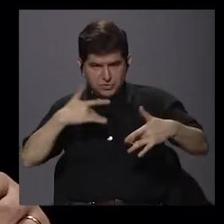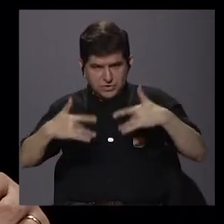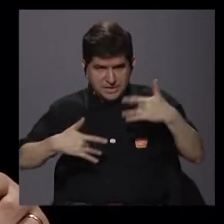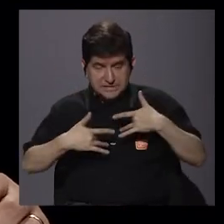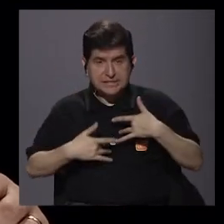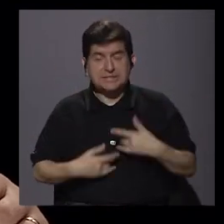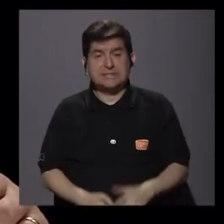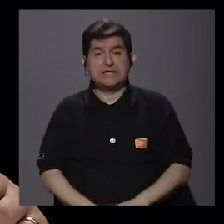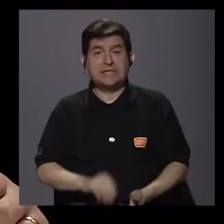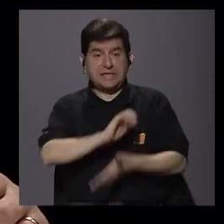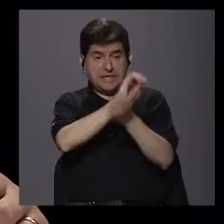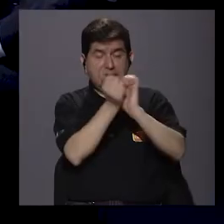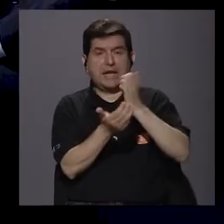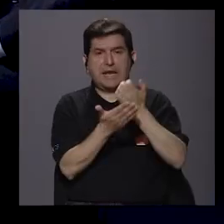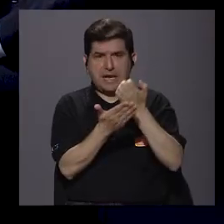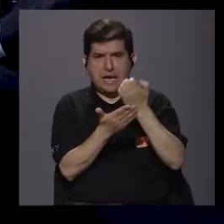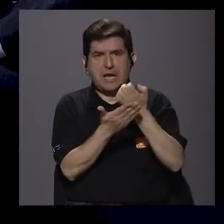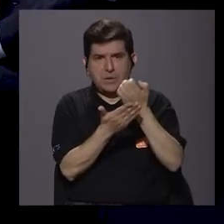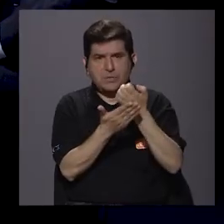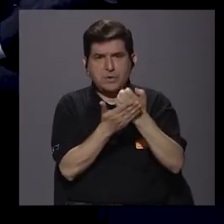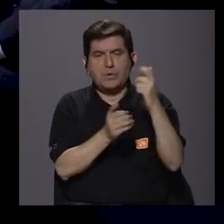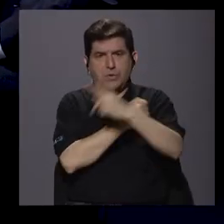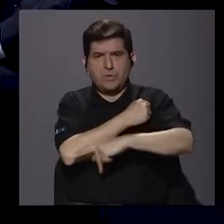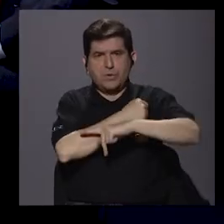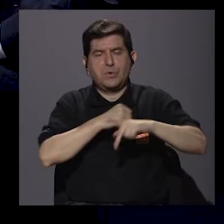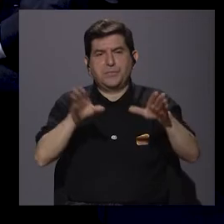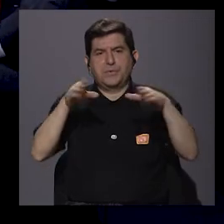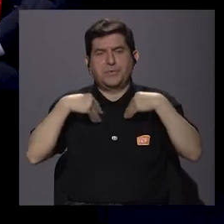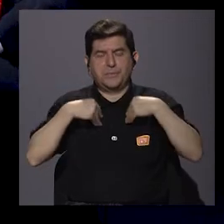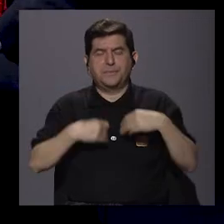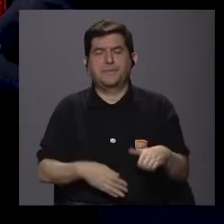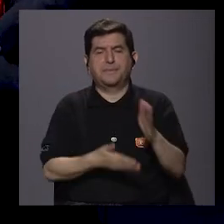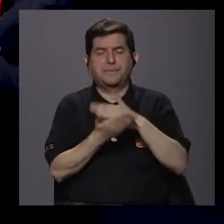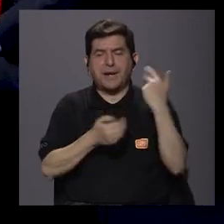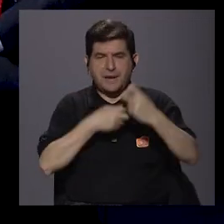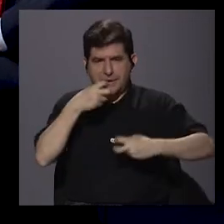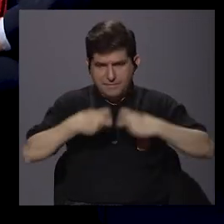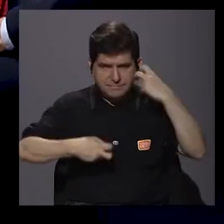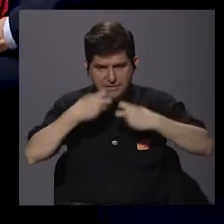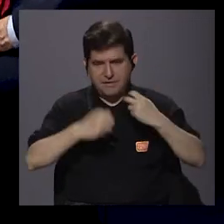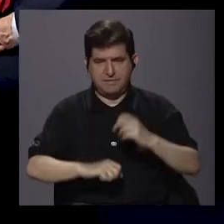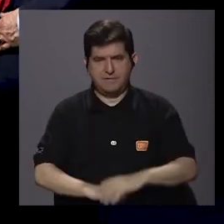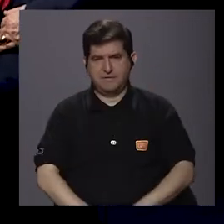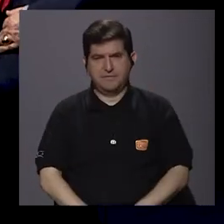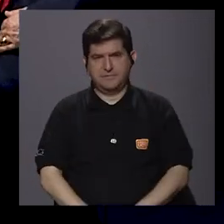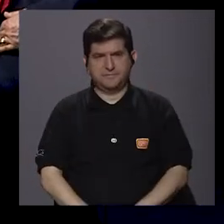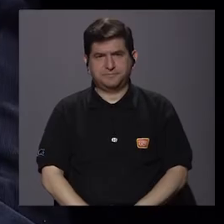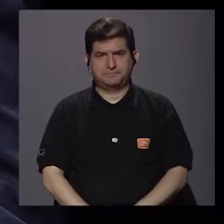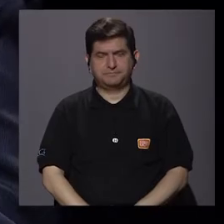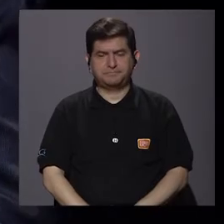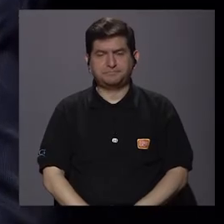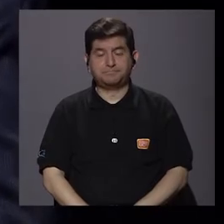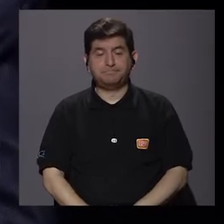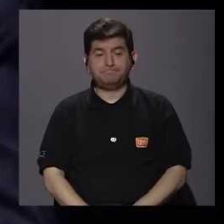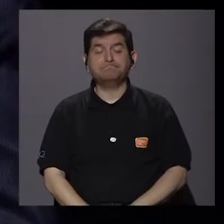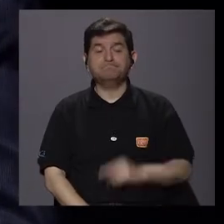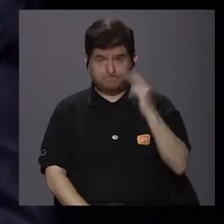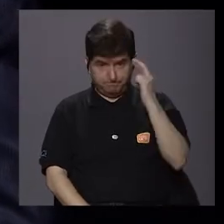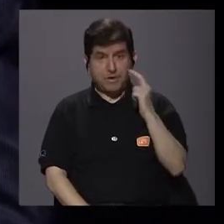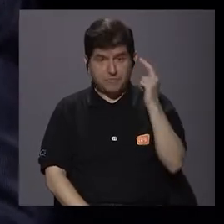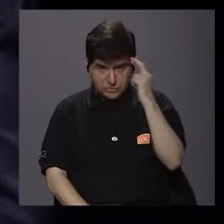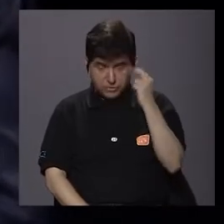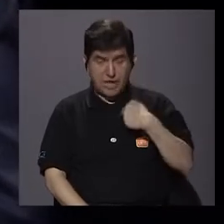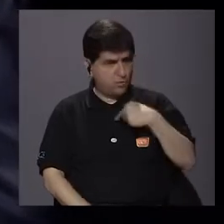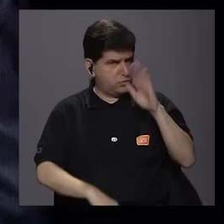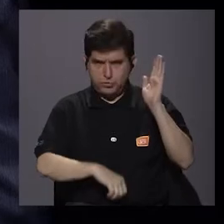en el bolsillo de la reforma fiscal yo creo que parte del problema es que con razón yo